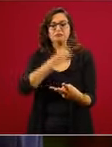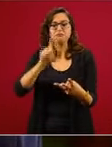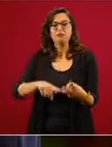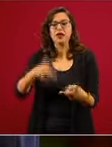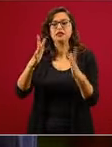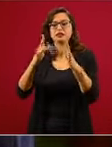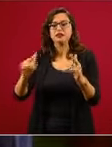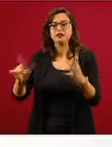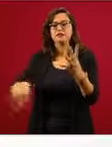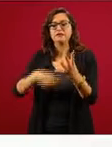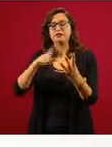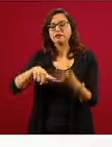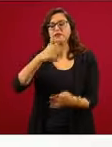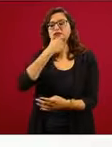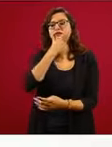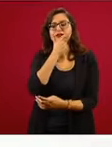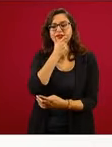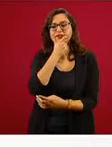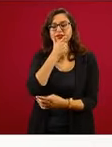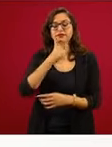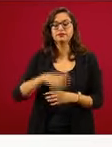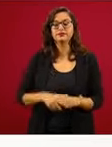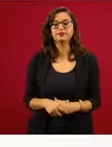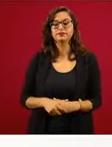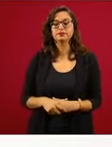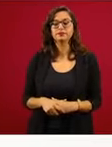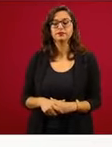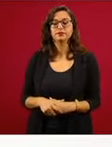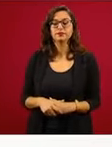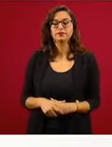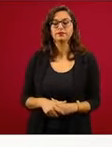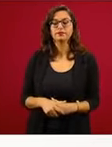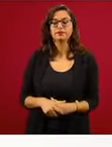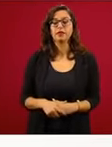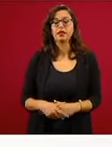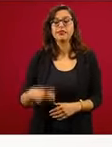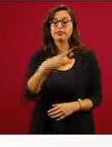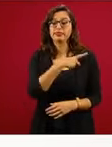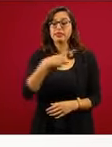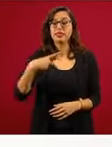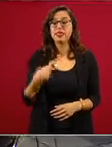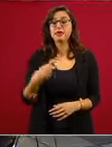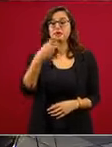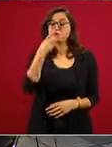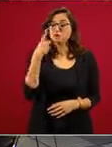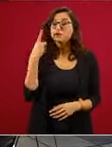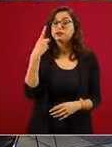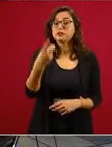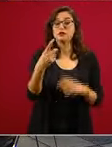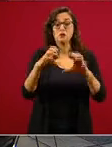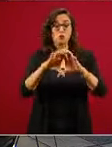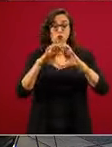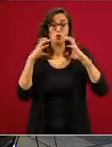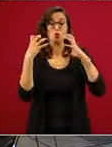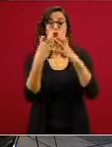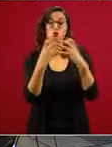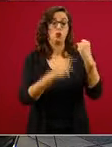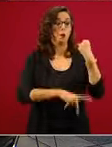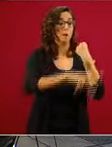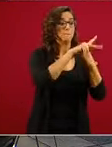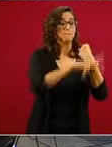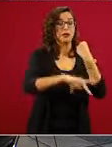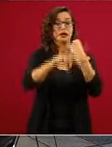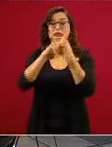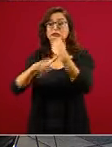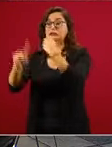y Reino Unido. Debo agregar que casi todos los países recurrieron